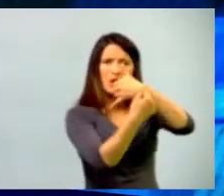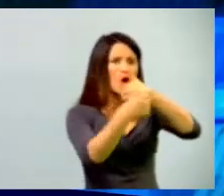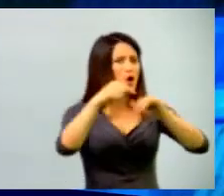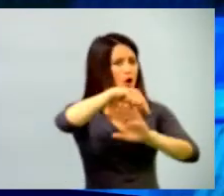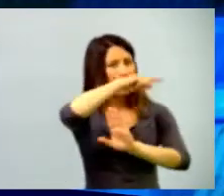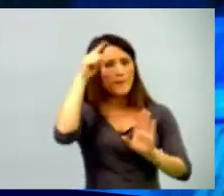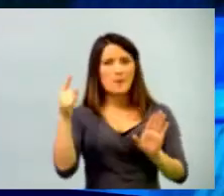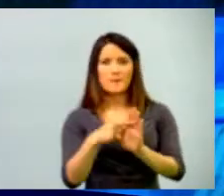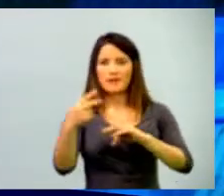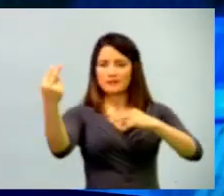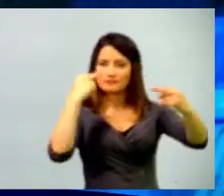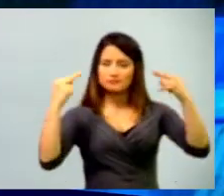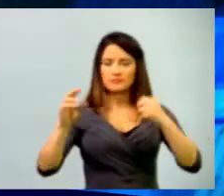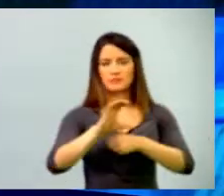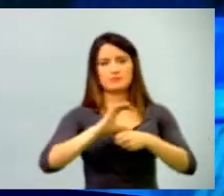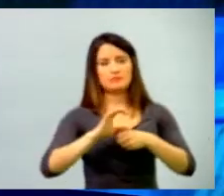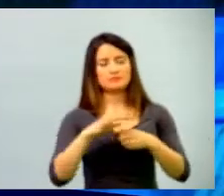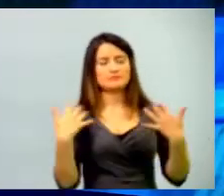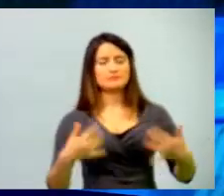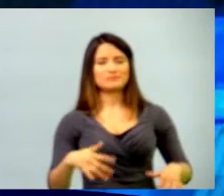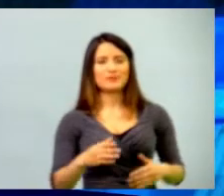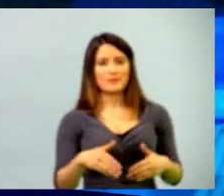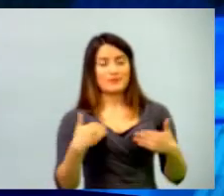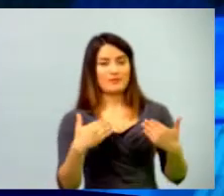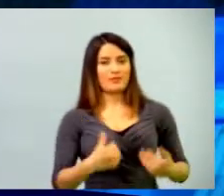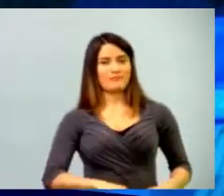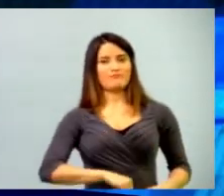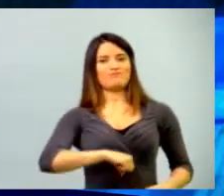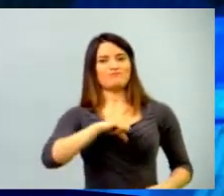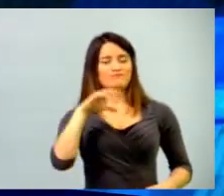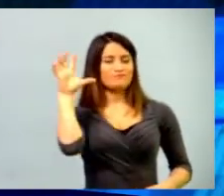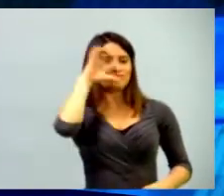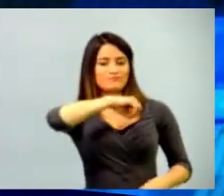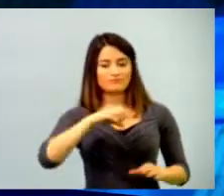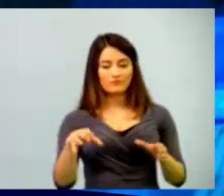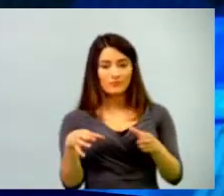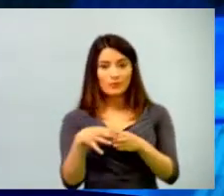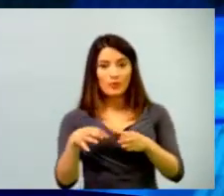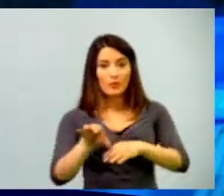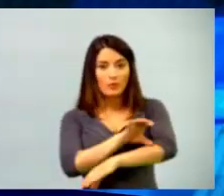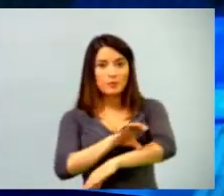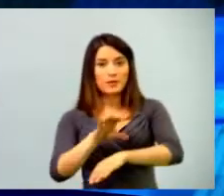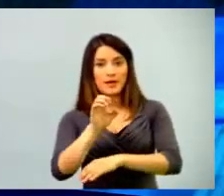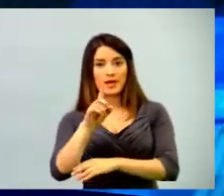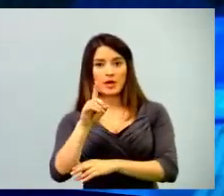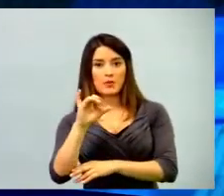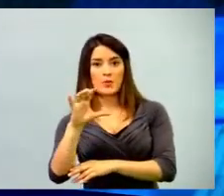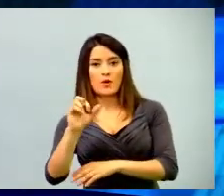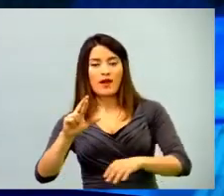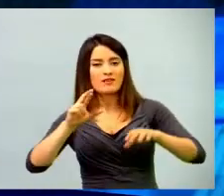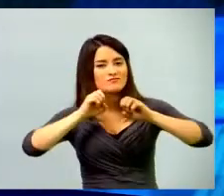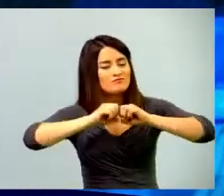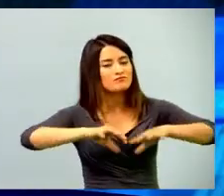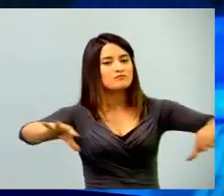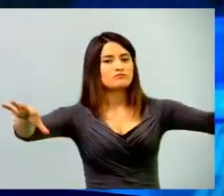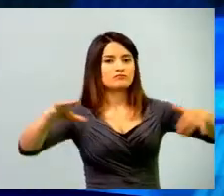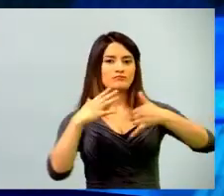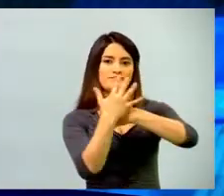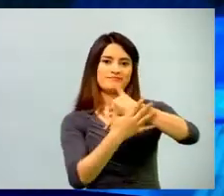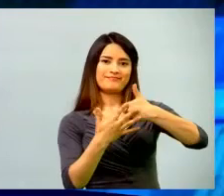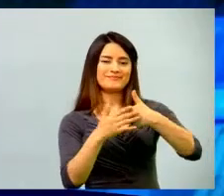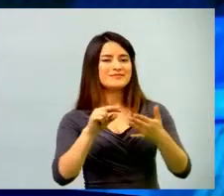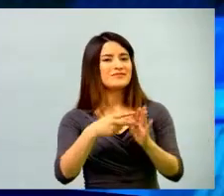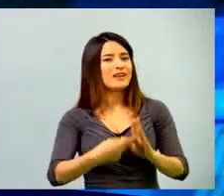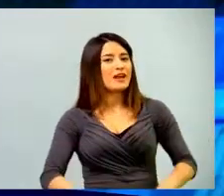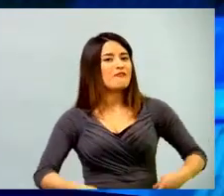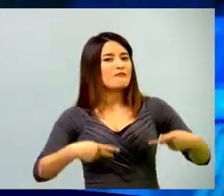de mucho orgullo. Nos muestra que Computadores para Educar está llegando a todo el país, que estamos transformando vidas, como decía